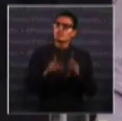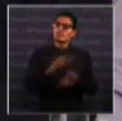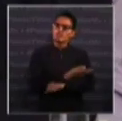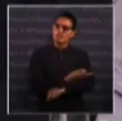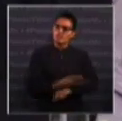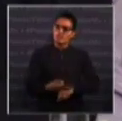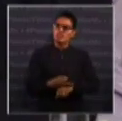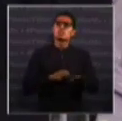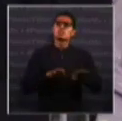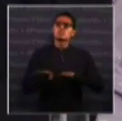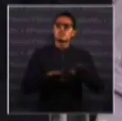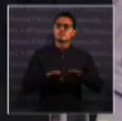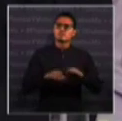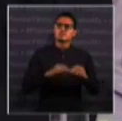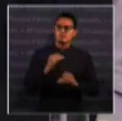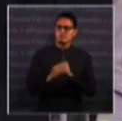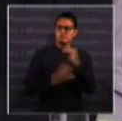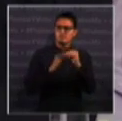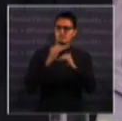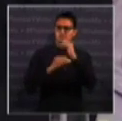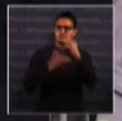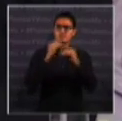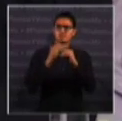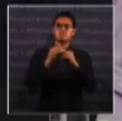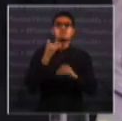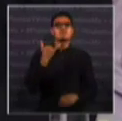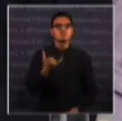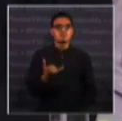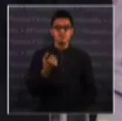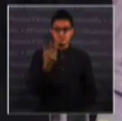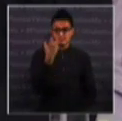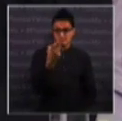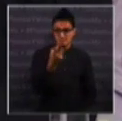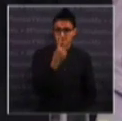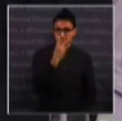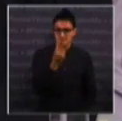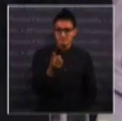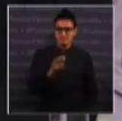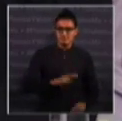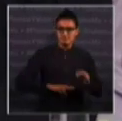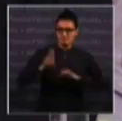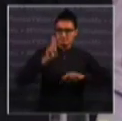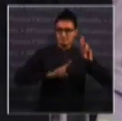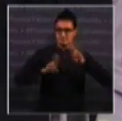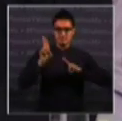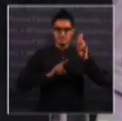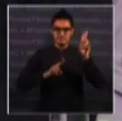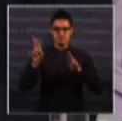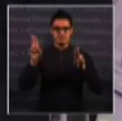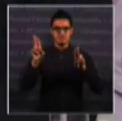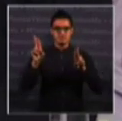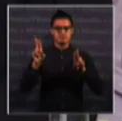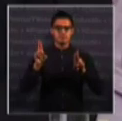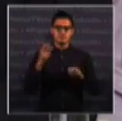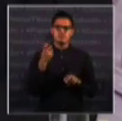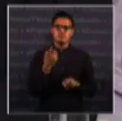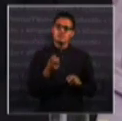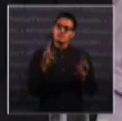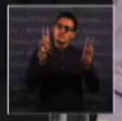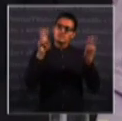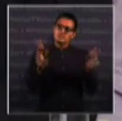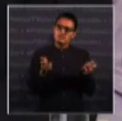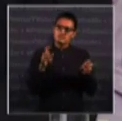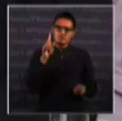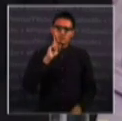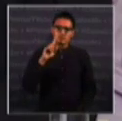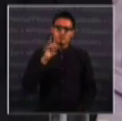sentido de la reconstrucción y que lo ha dicho en sus participaciones. El tema de la mujer es un